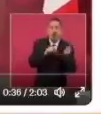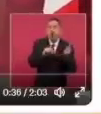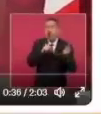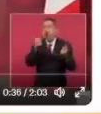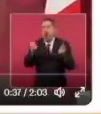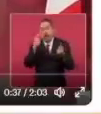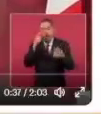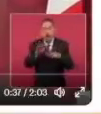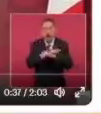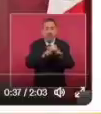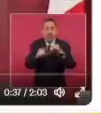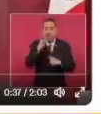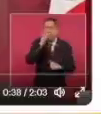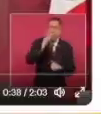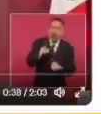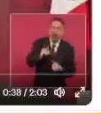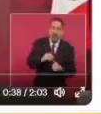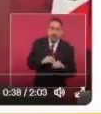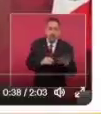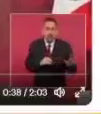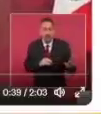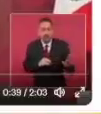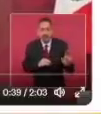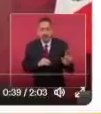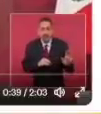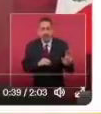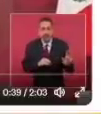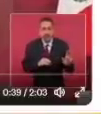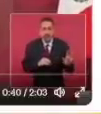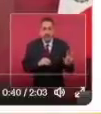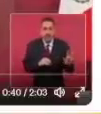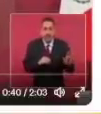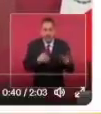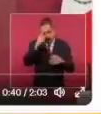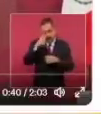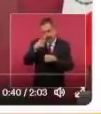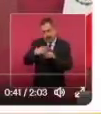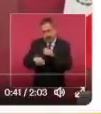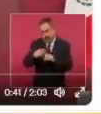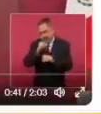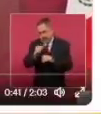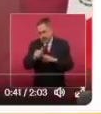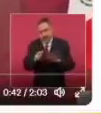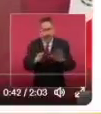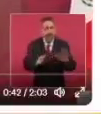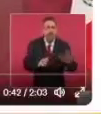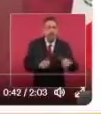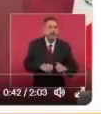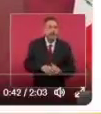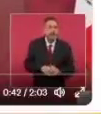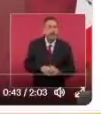lo sustituya. Desde luego que no sea dañino.